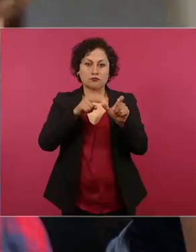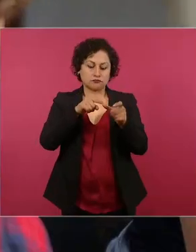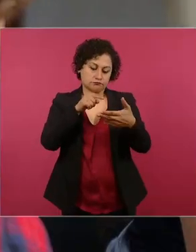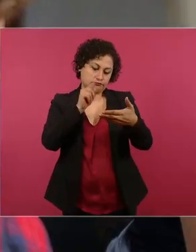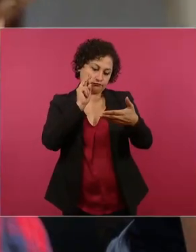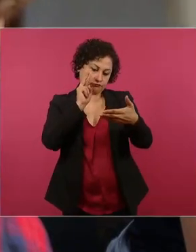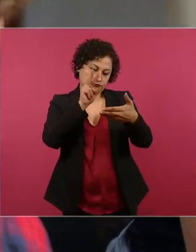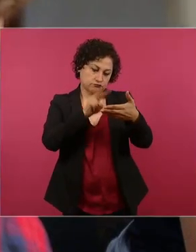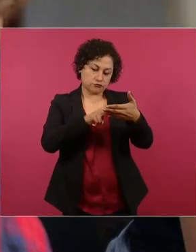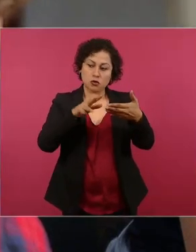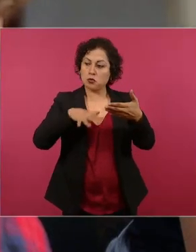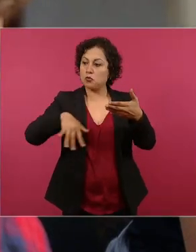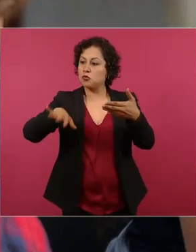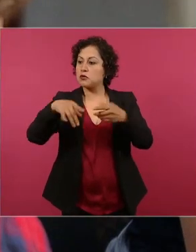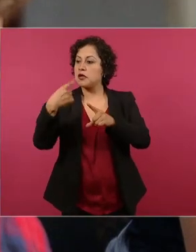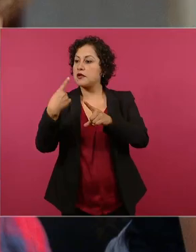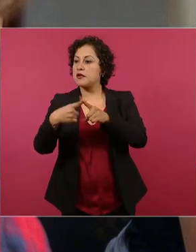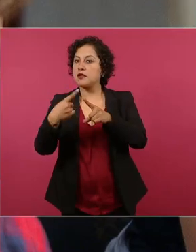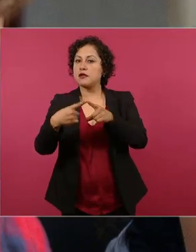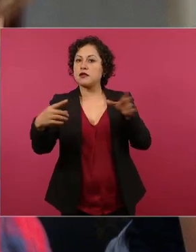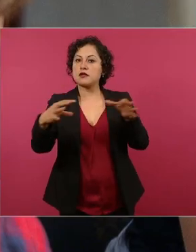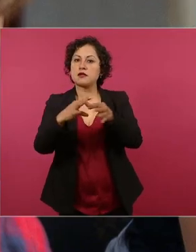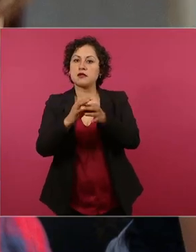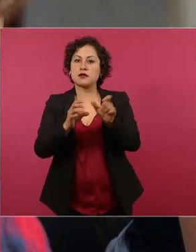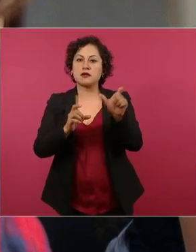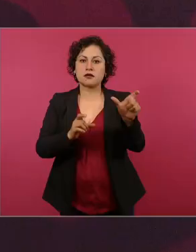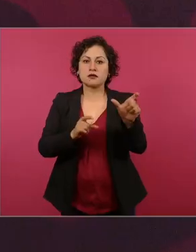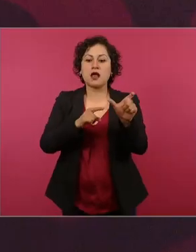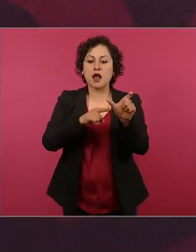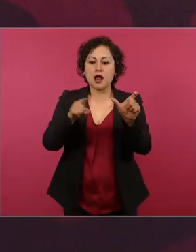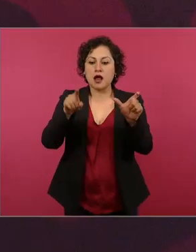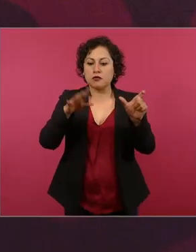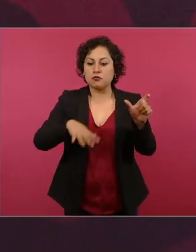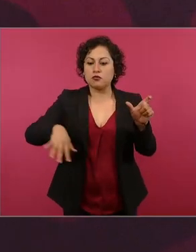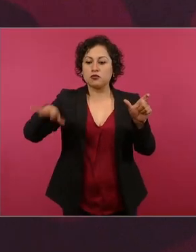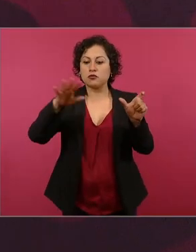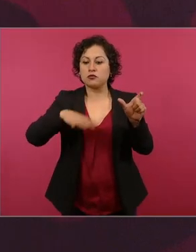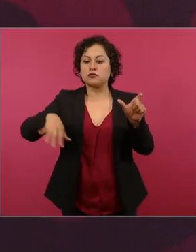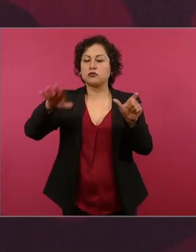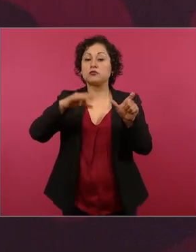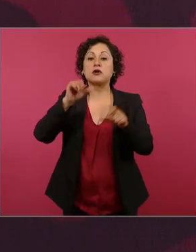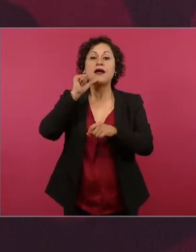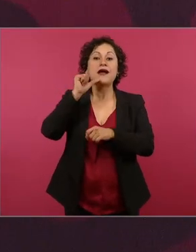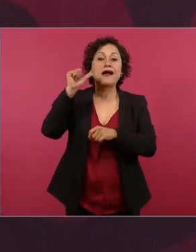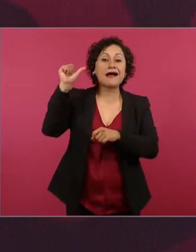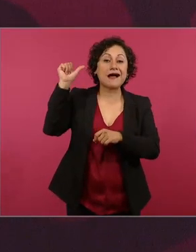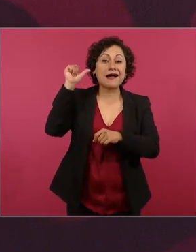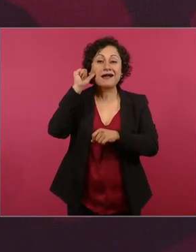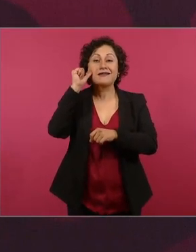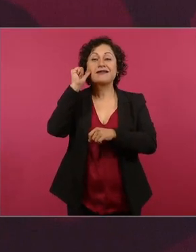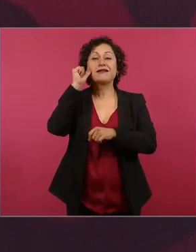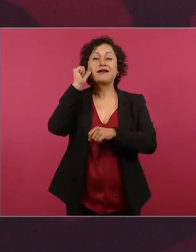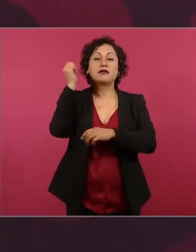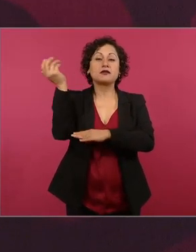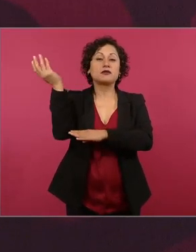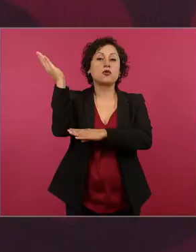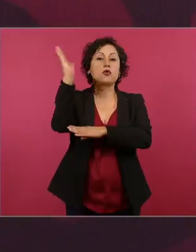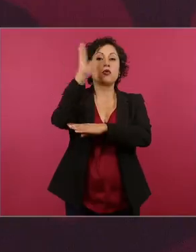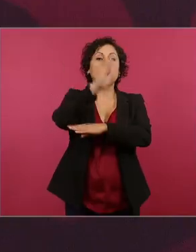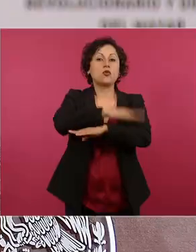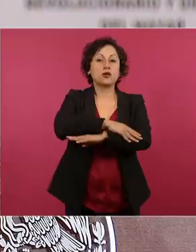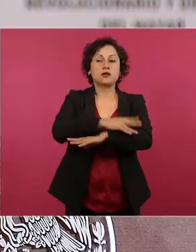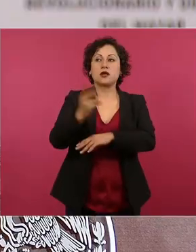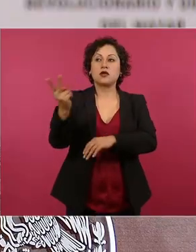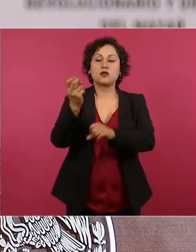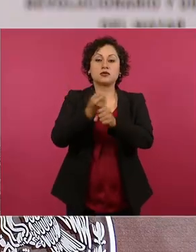a lo largo de todo el día de ayer. El fiscal y el secretario de Seguridad Ciudadana